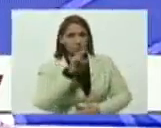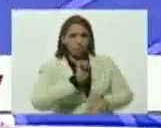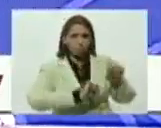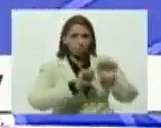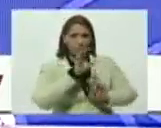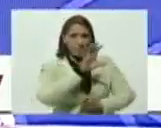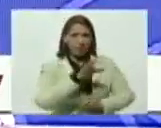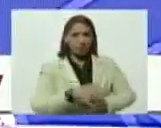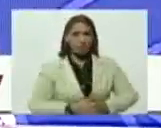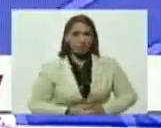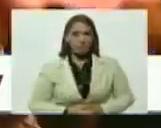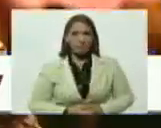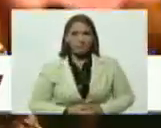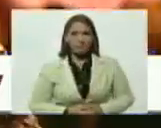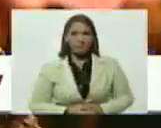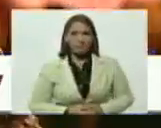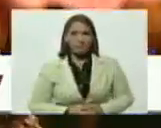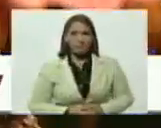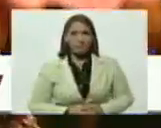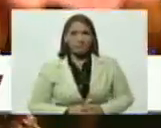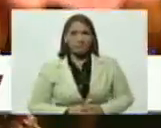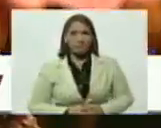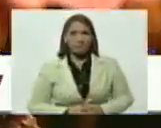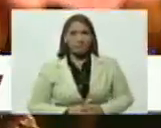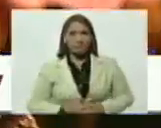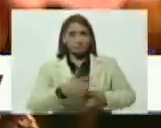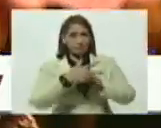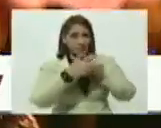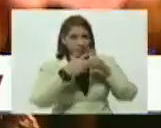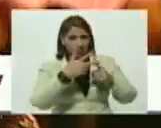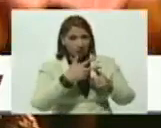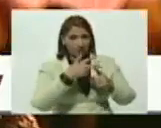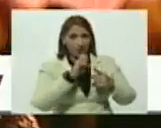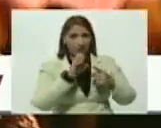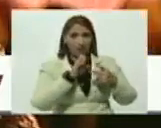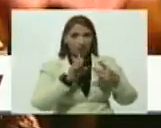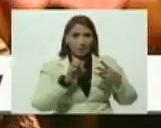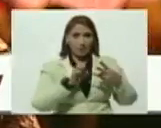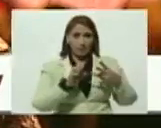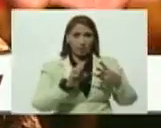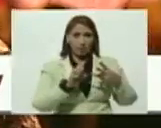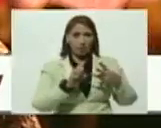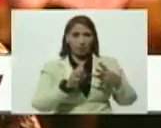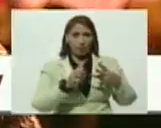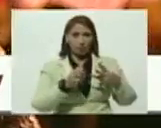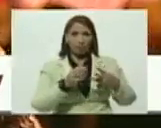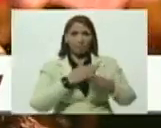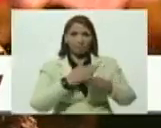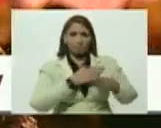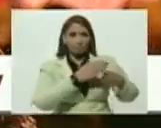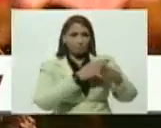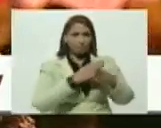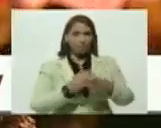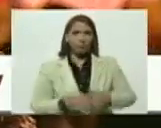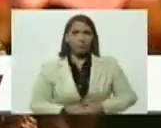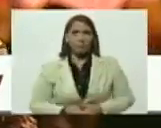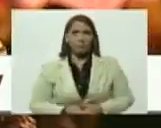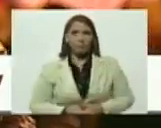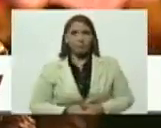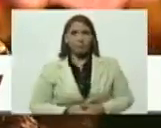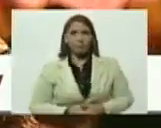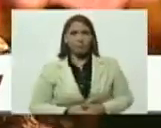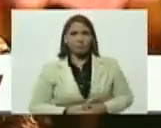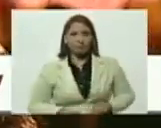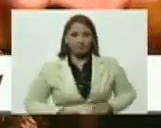de la patria, presidente. Y bueno, tres elementos, presidente, que quiero compartir con usted. No quiero desaprovechar la oportunidad de transmitirle